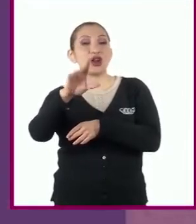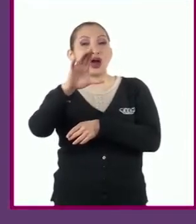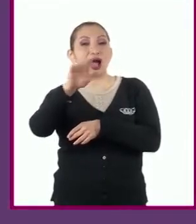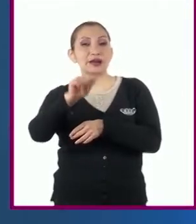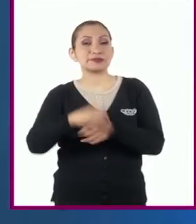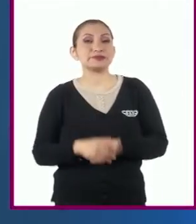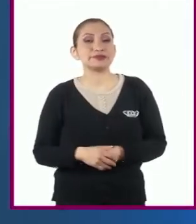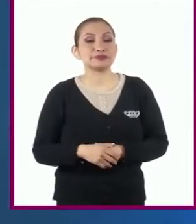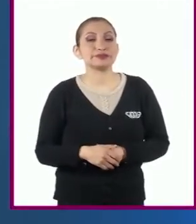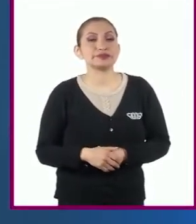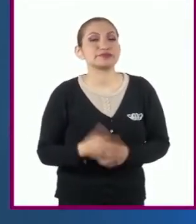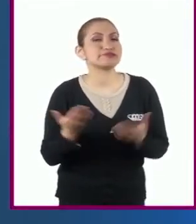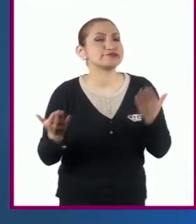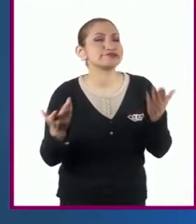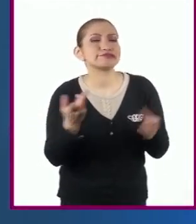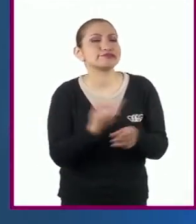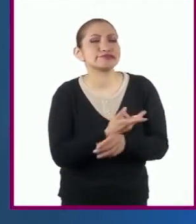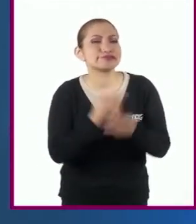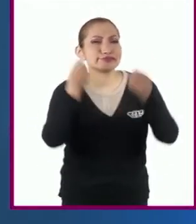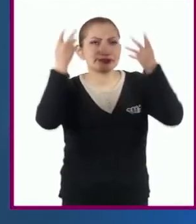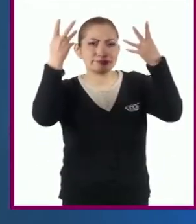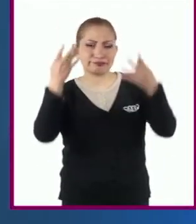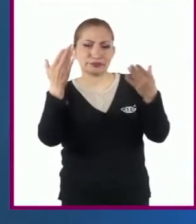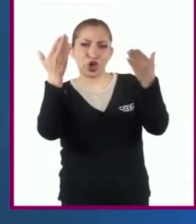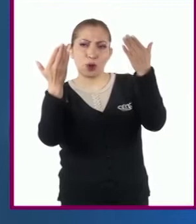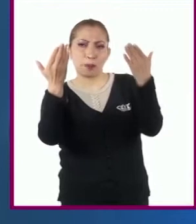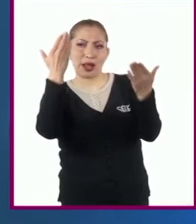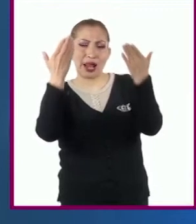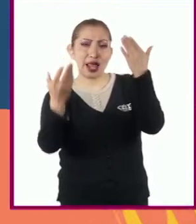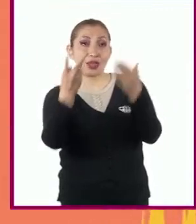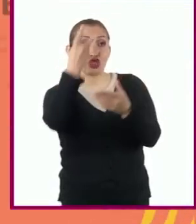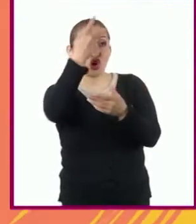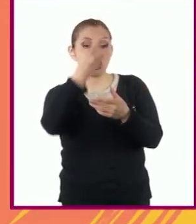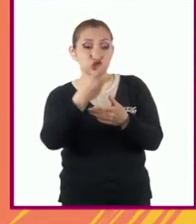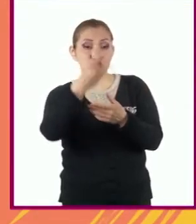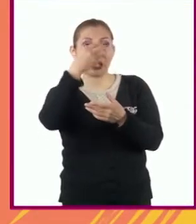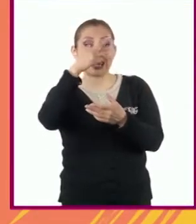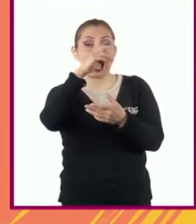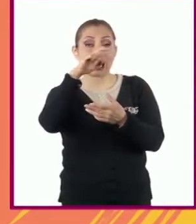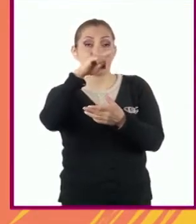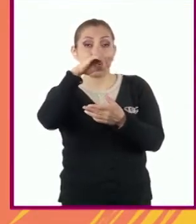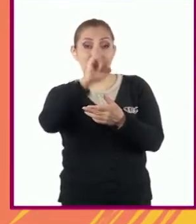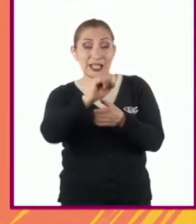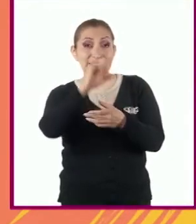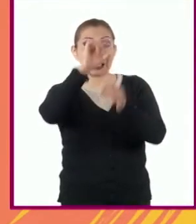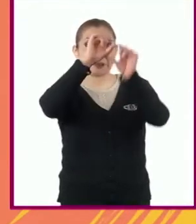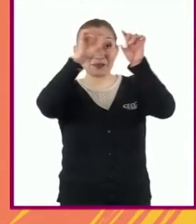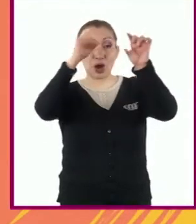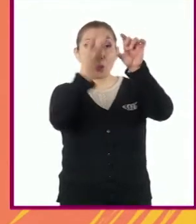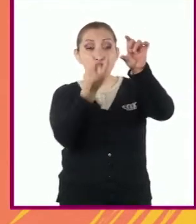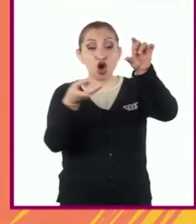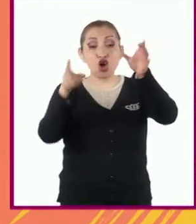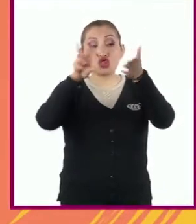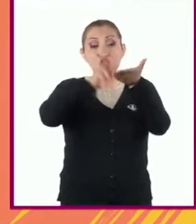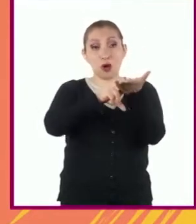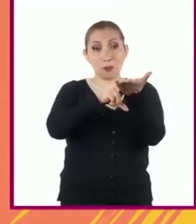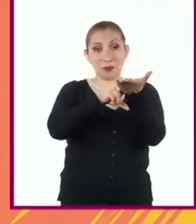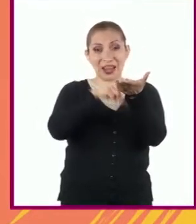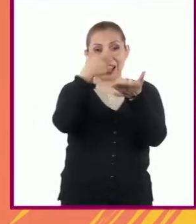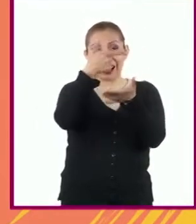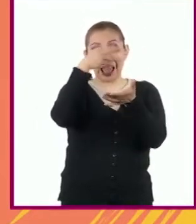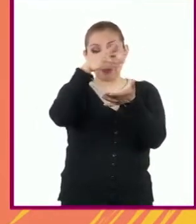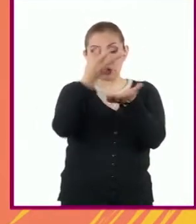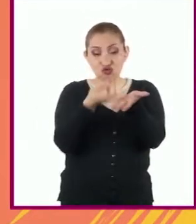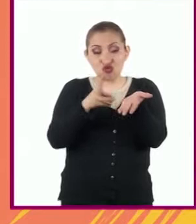kilocalorías. ¿Qué es lo que sucede al comparar las dos razones? Si la cantidad aumenta al doble,